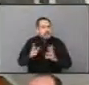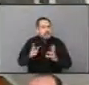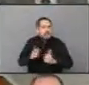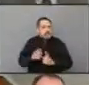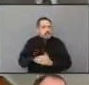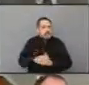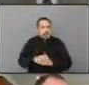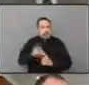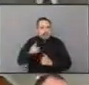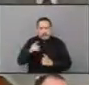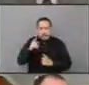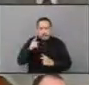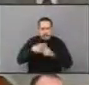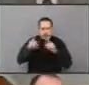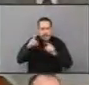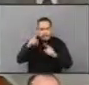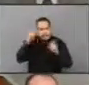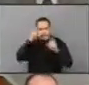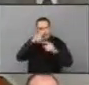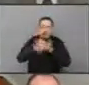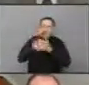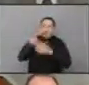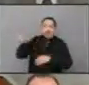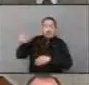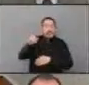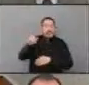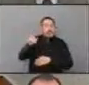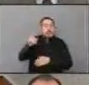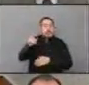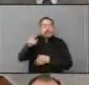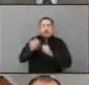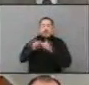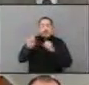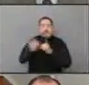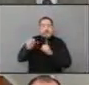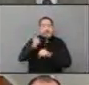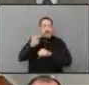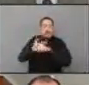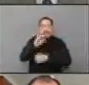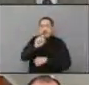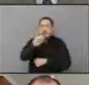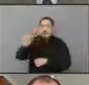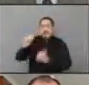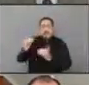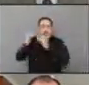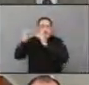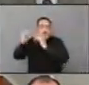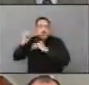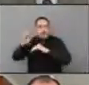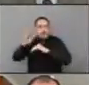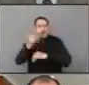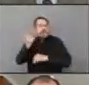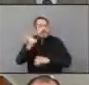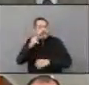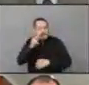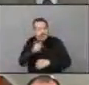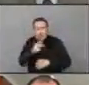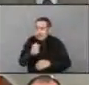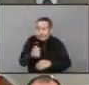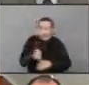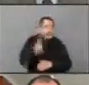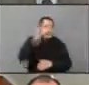de criterio de la Sala Superior, en donde justo porque se iba a analizar por primera